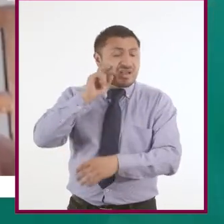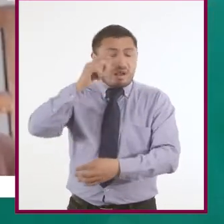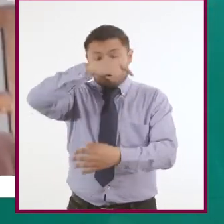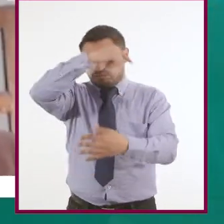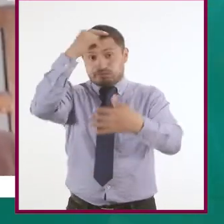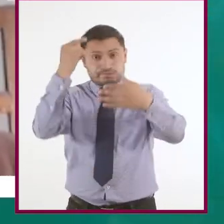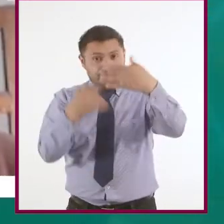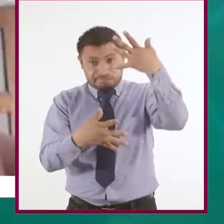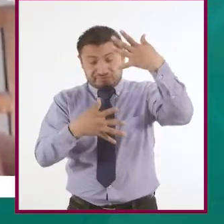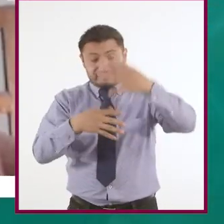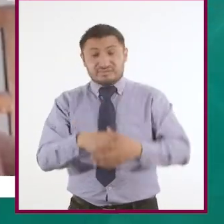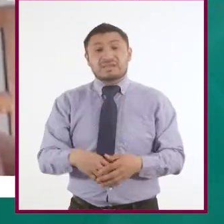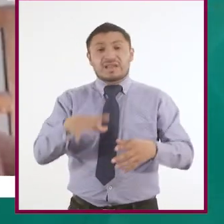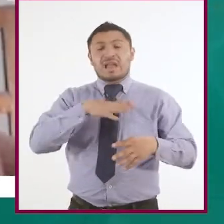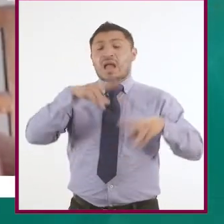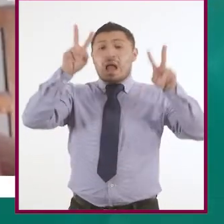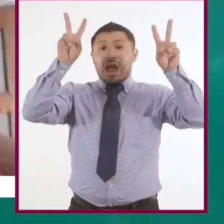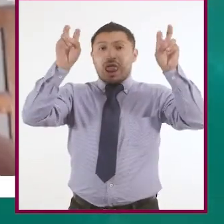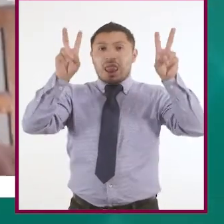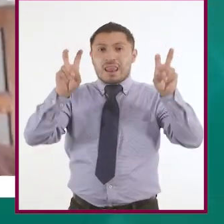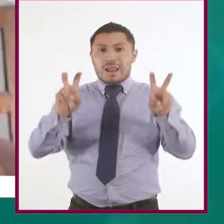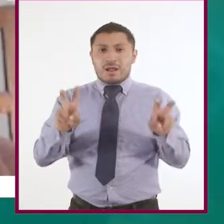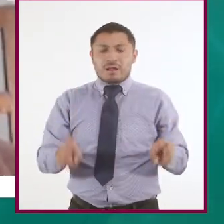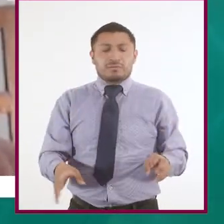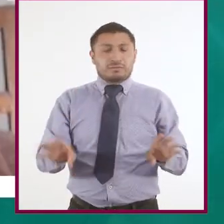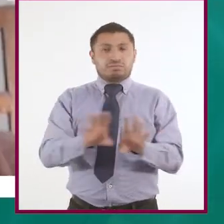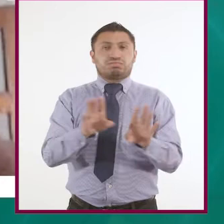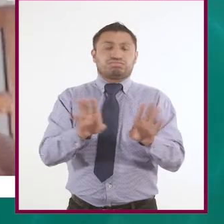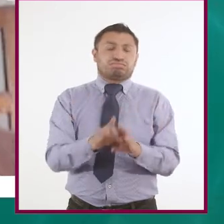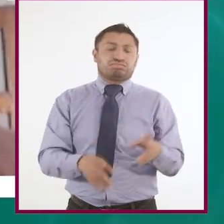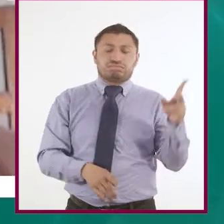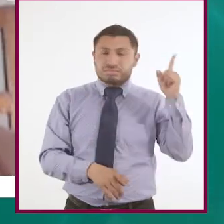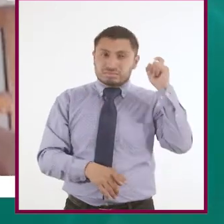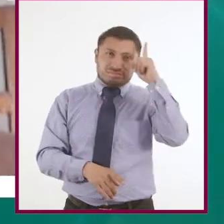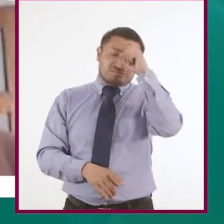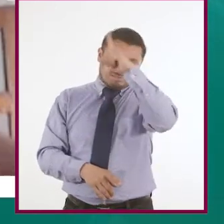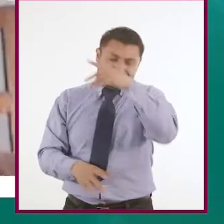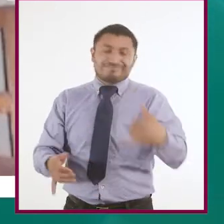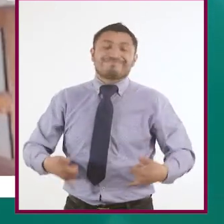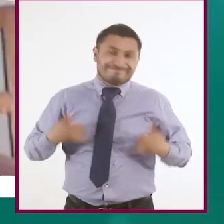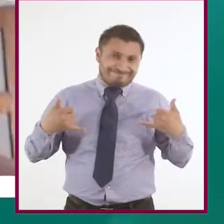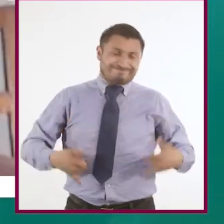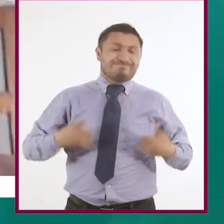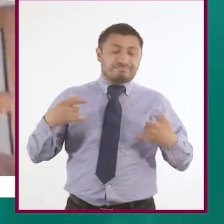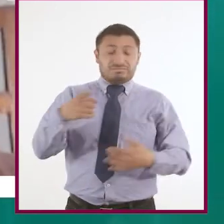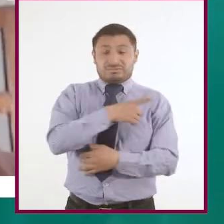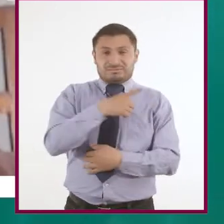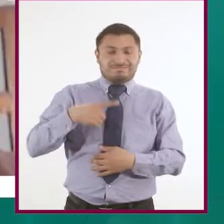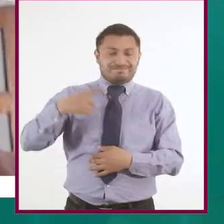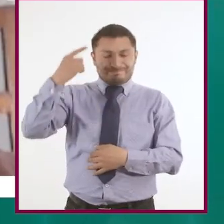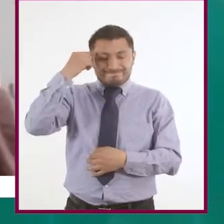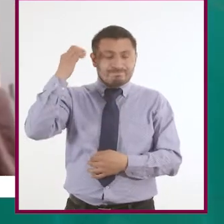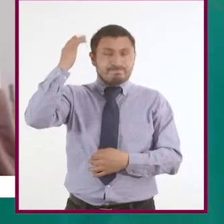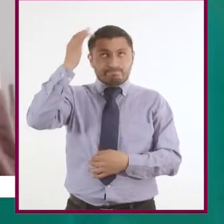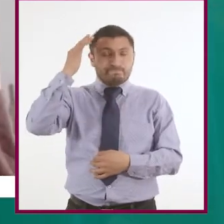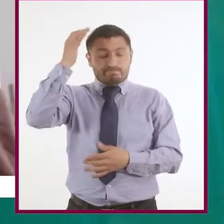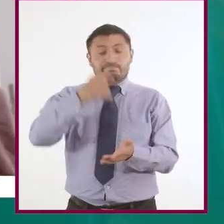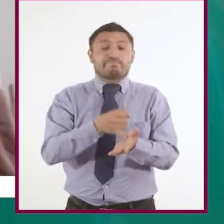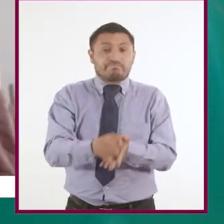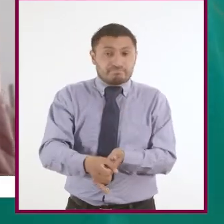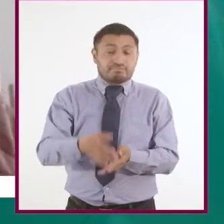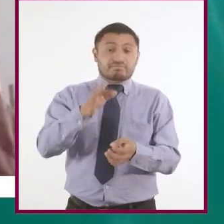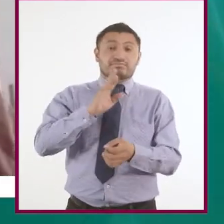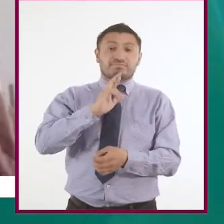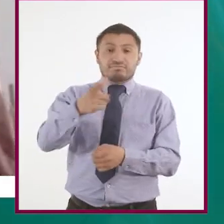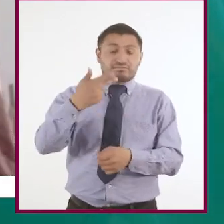temas que ponen en jaque, por decirlo de alguna manera, a los jóvenes y que tienen que tomar decisiones. Lo mejor que